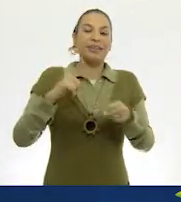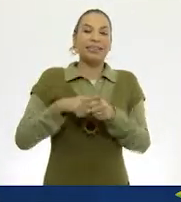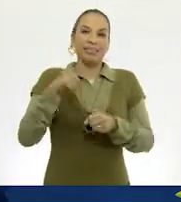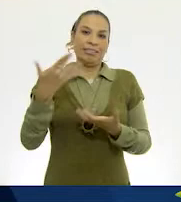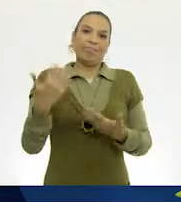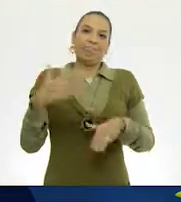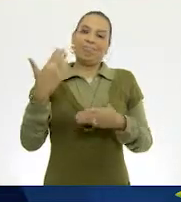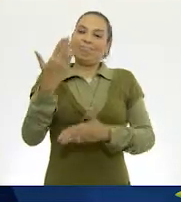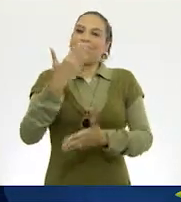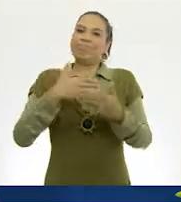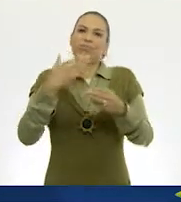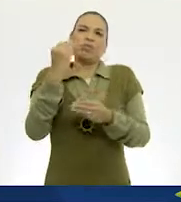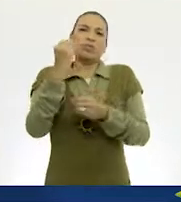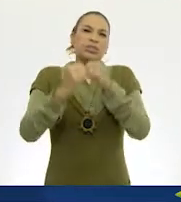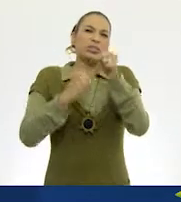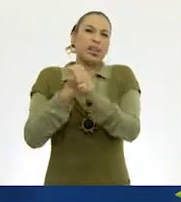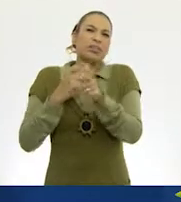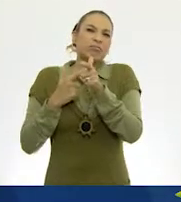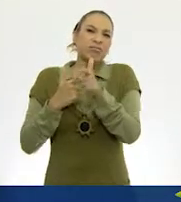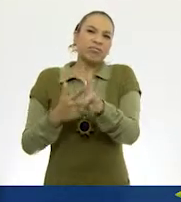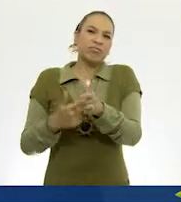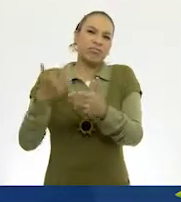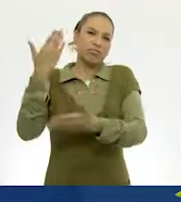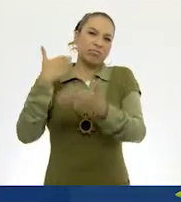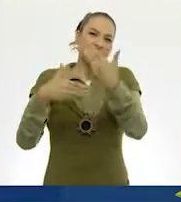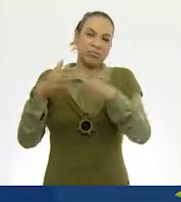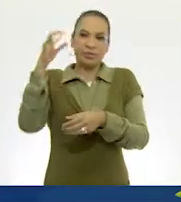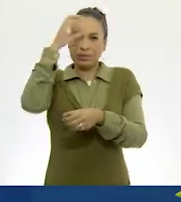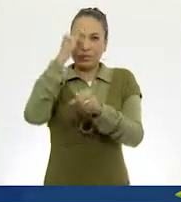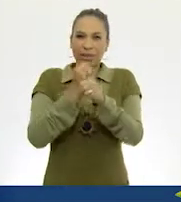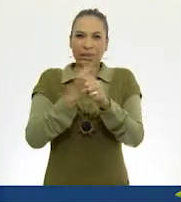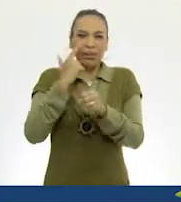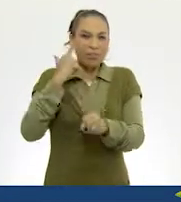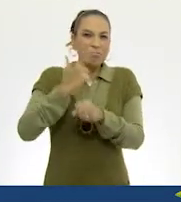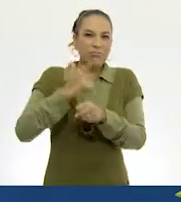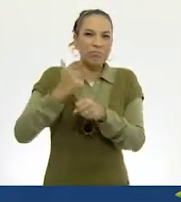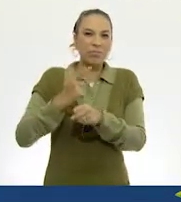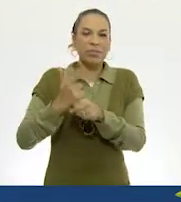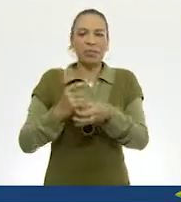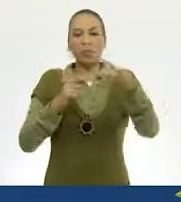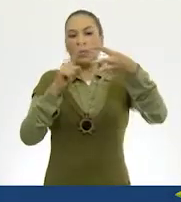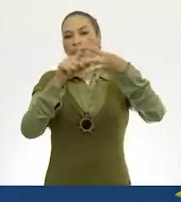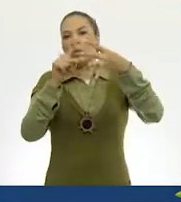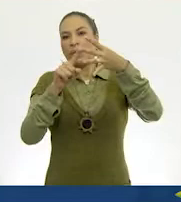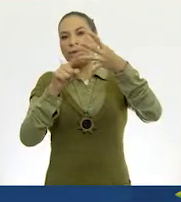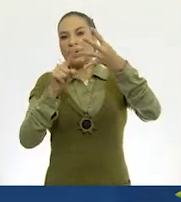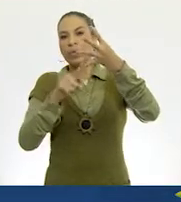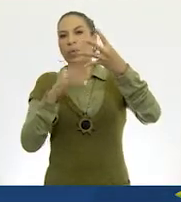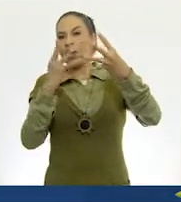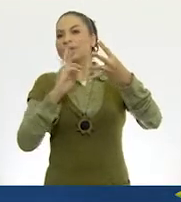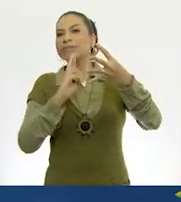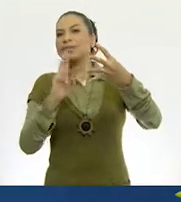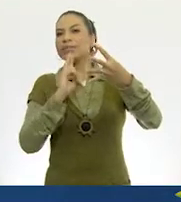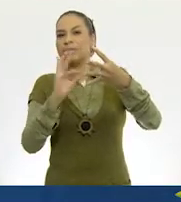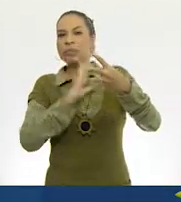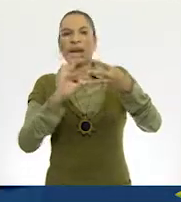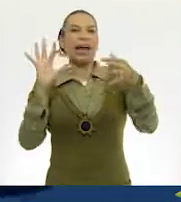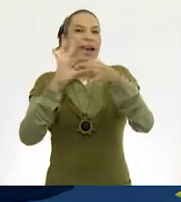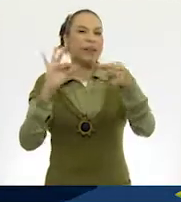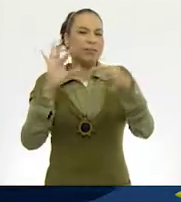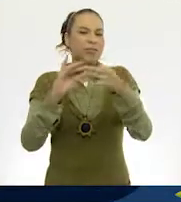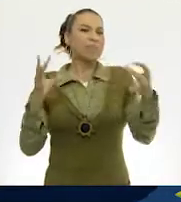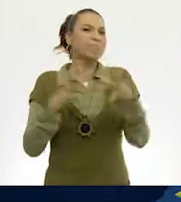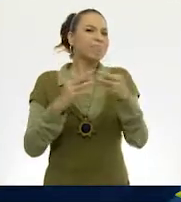exitosos durante miles de años. Los científicos plantean 4 posibles respuestas que intentan explicar